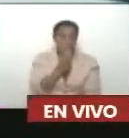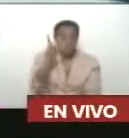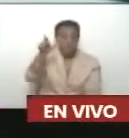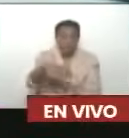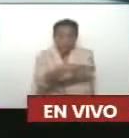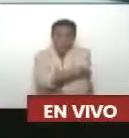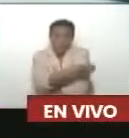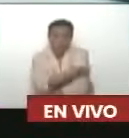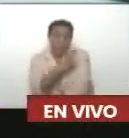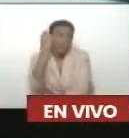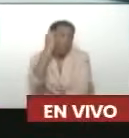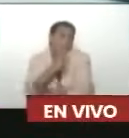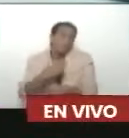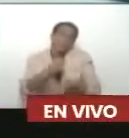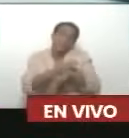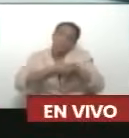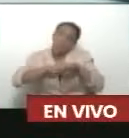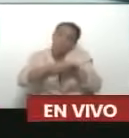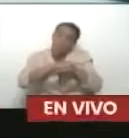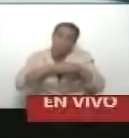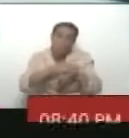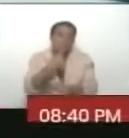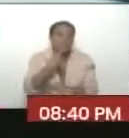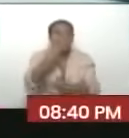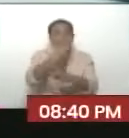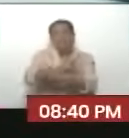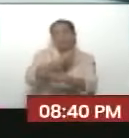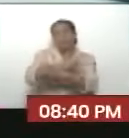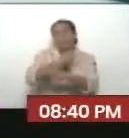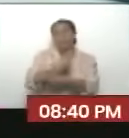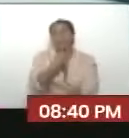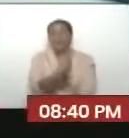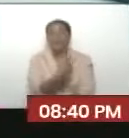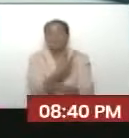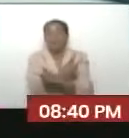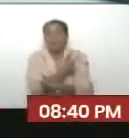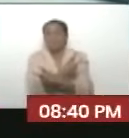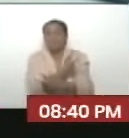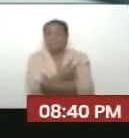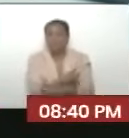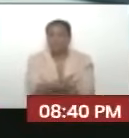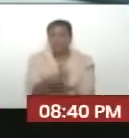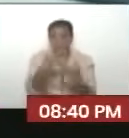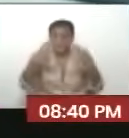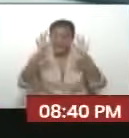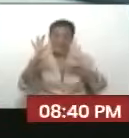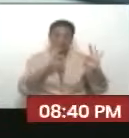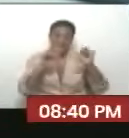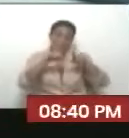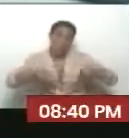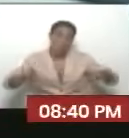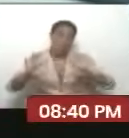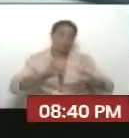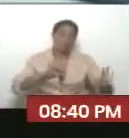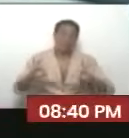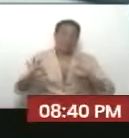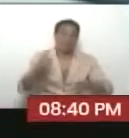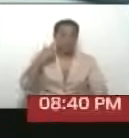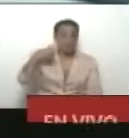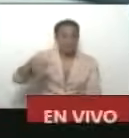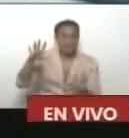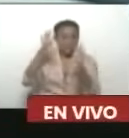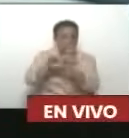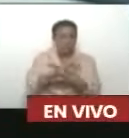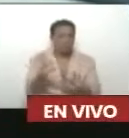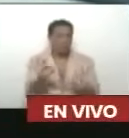sale Capriles. Me perdonan que nombre fantasmas a esta hora. aunque este es el teatro de la ópera. Aquí salen fantasmas.